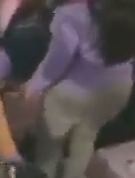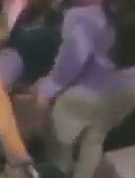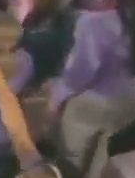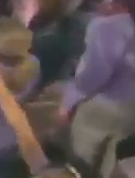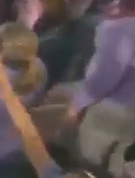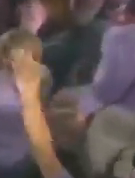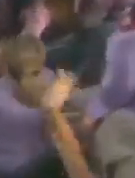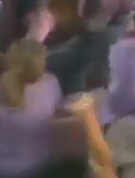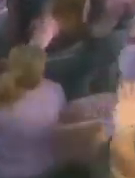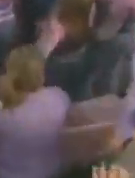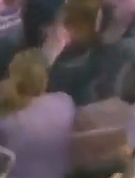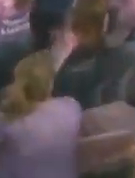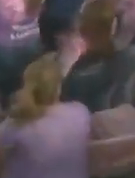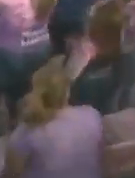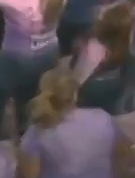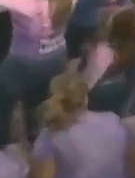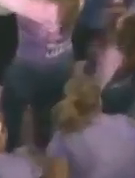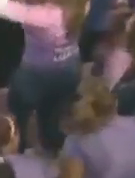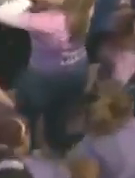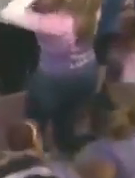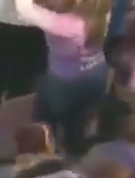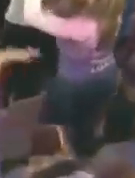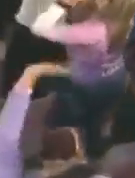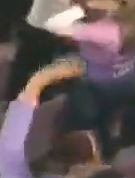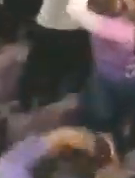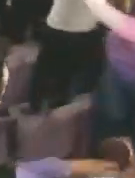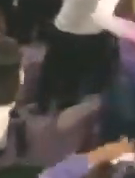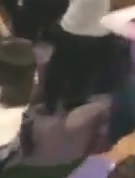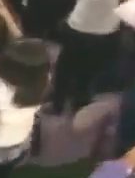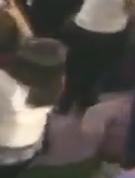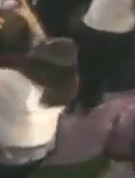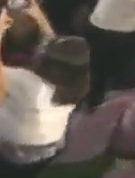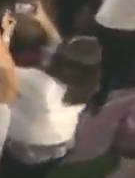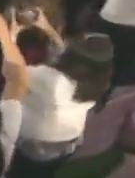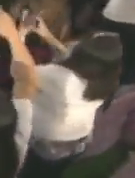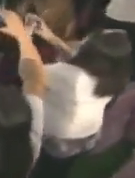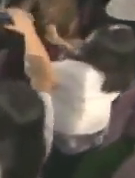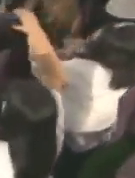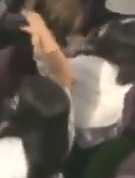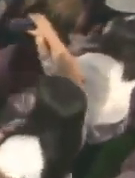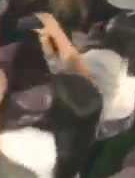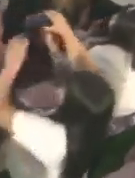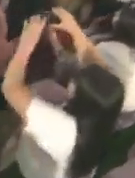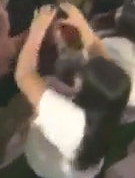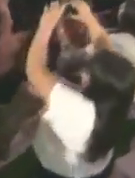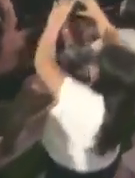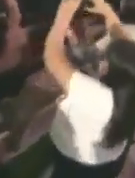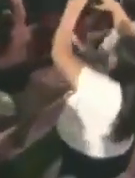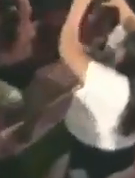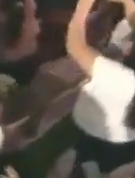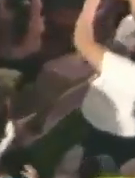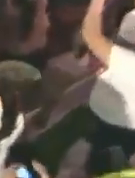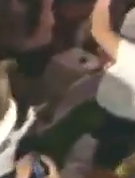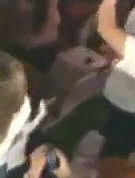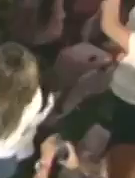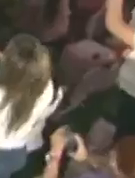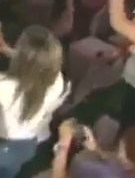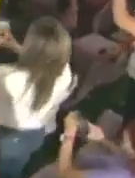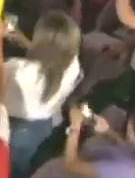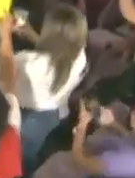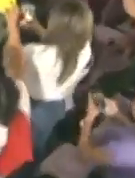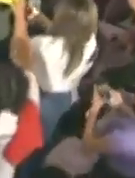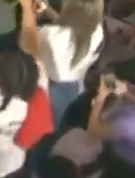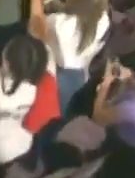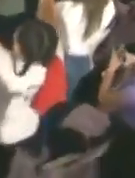guerreras, dicen presente acá, de todo el territorio nacional. Hay que destacar que en el año 2017 la Asamblea